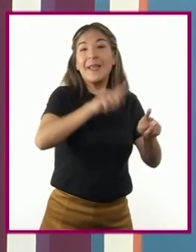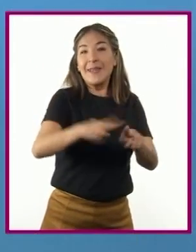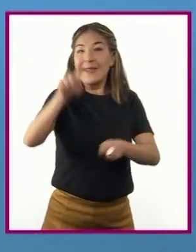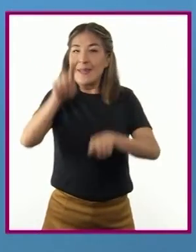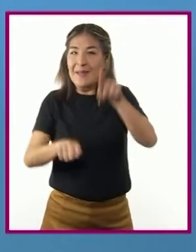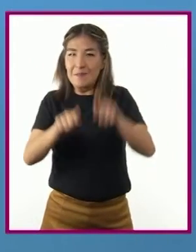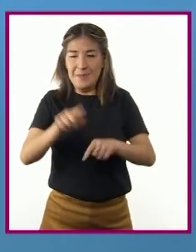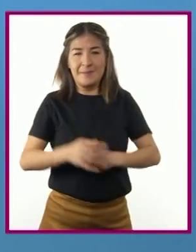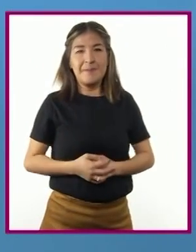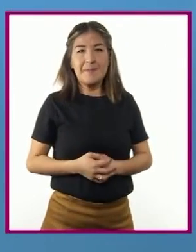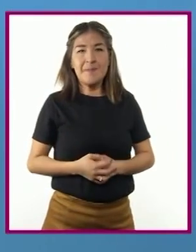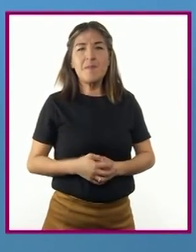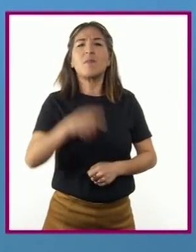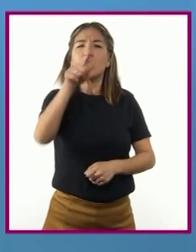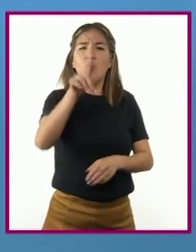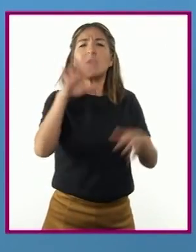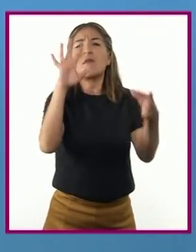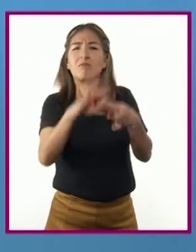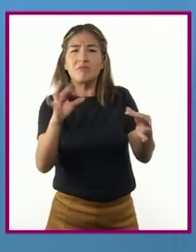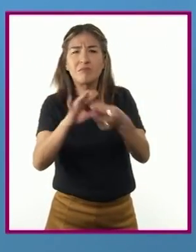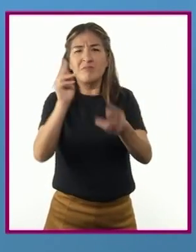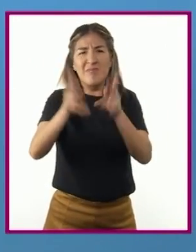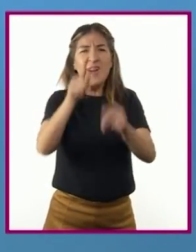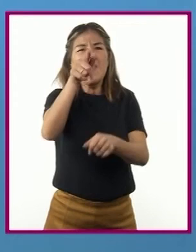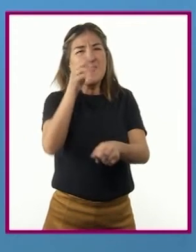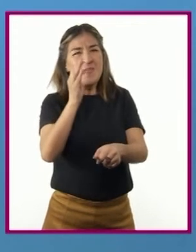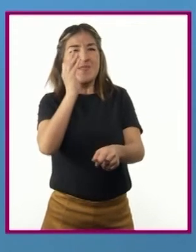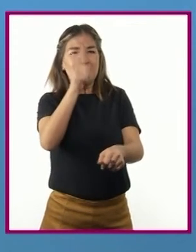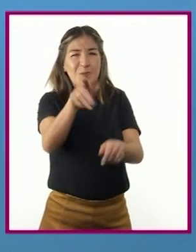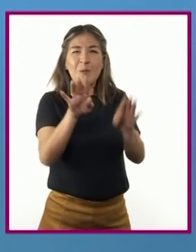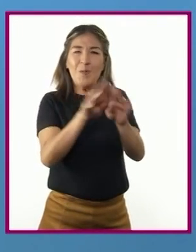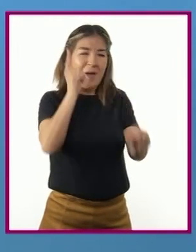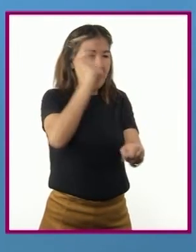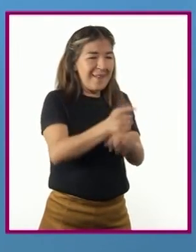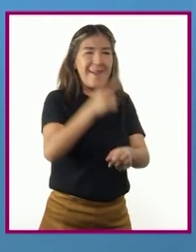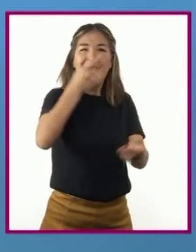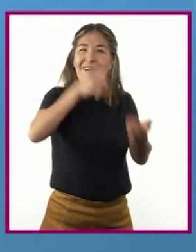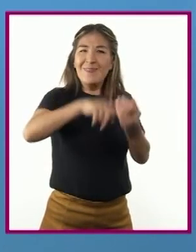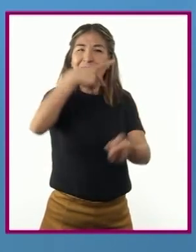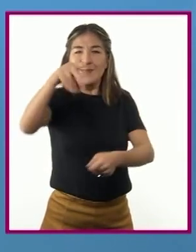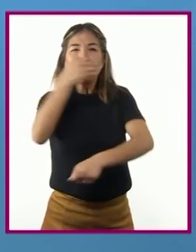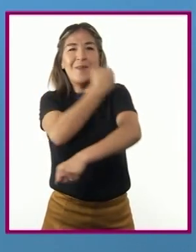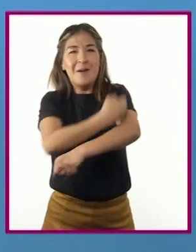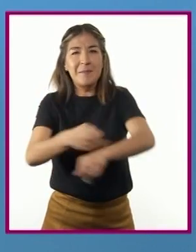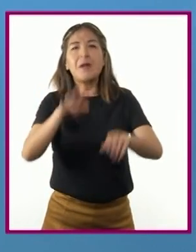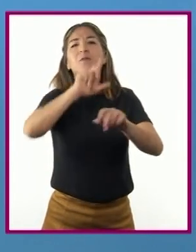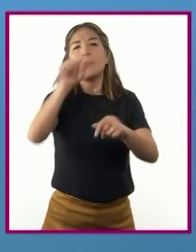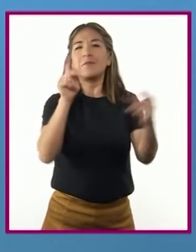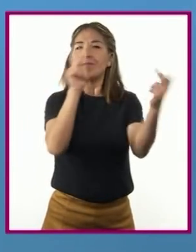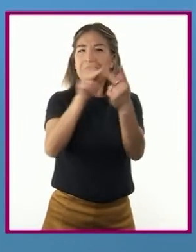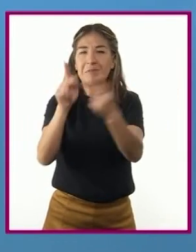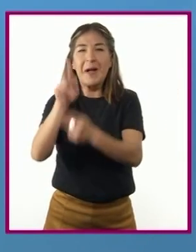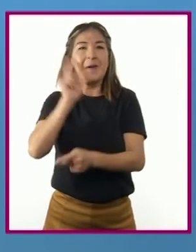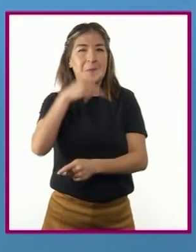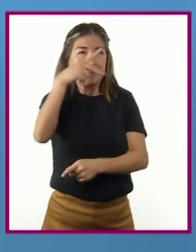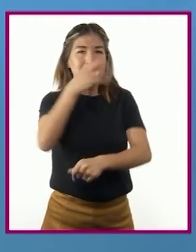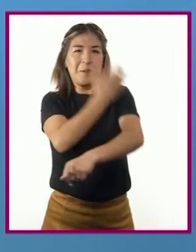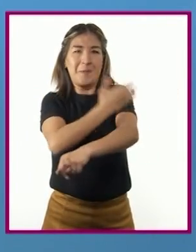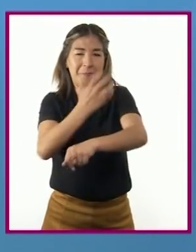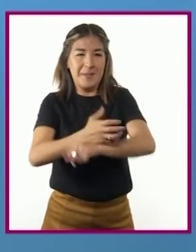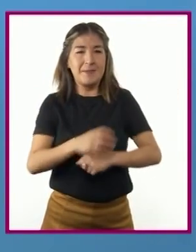esto. Comenten lo que descubrieron y contrasten sus resultados con los de sus compañeros.